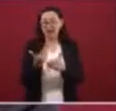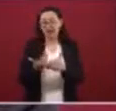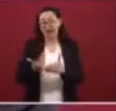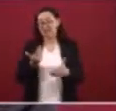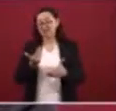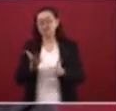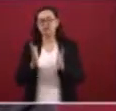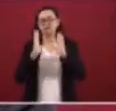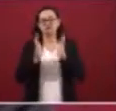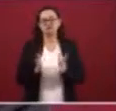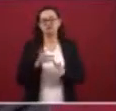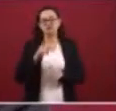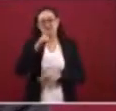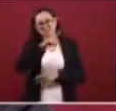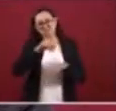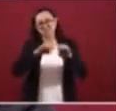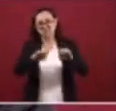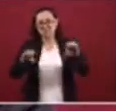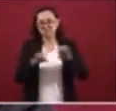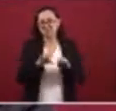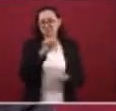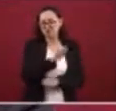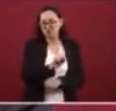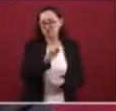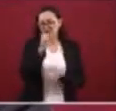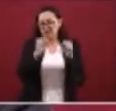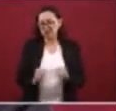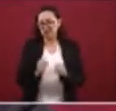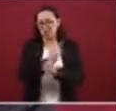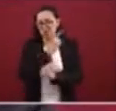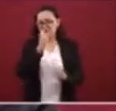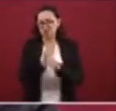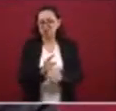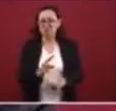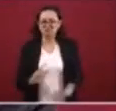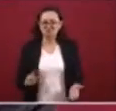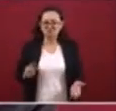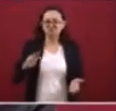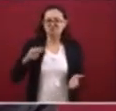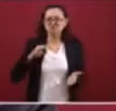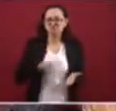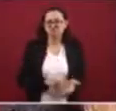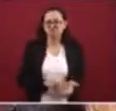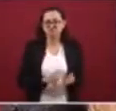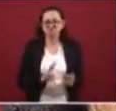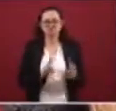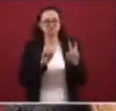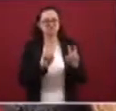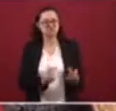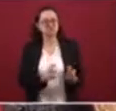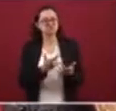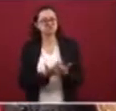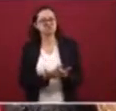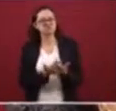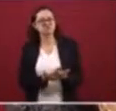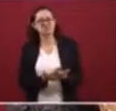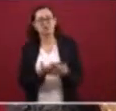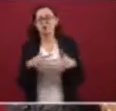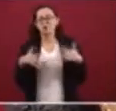gabinete de seguridad. Entonces, estamos muy contentos con ella